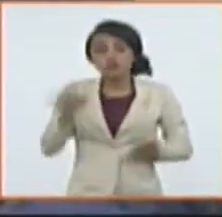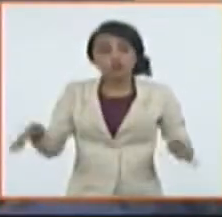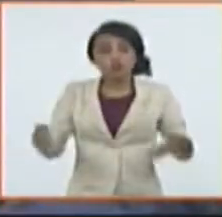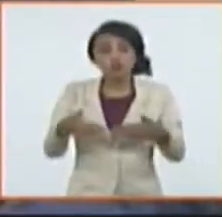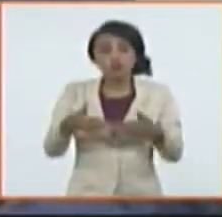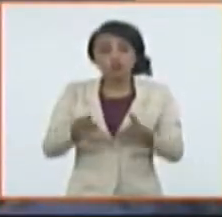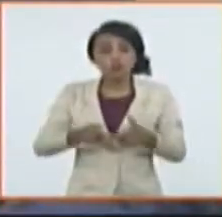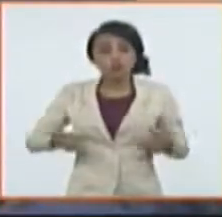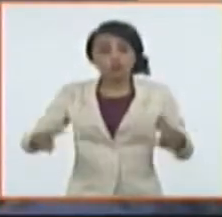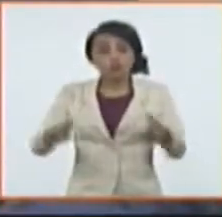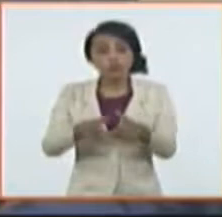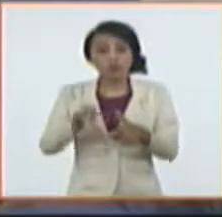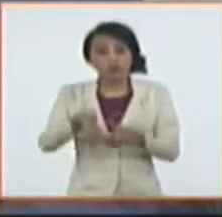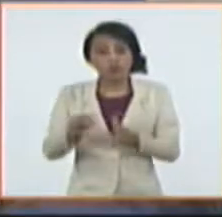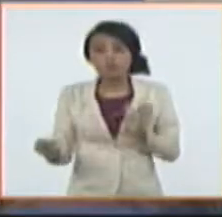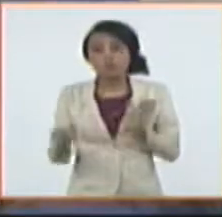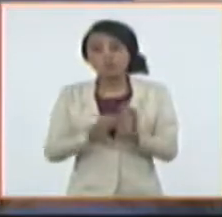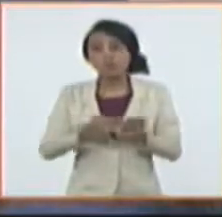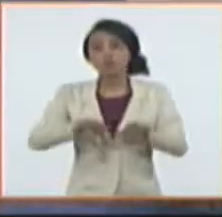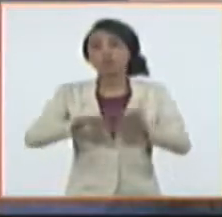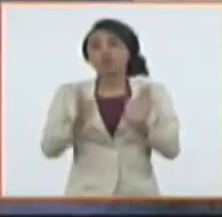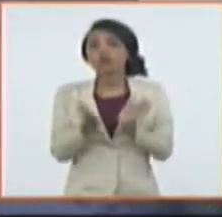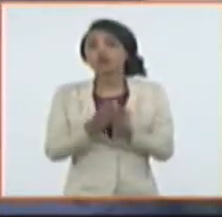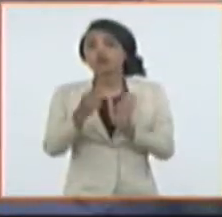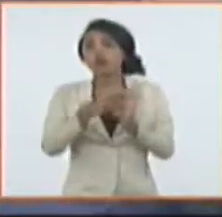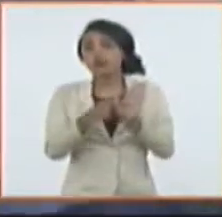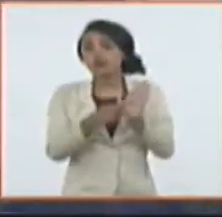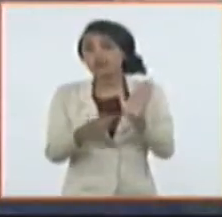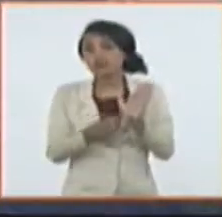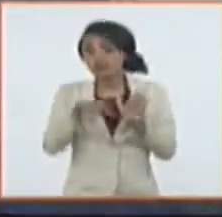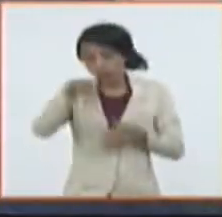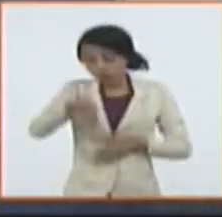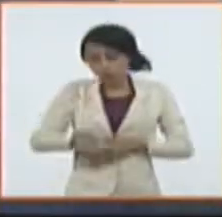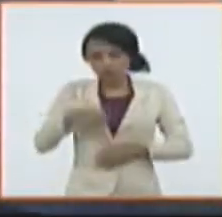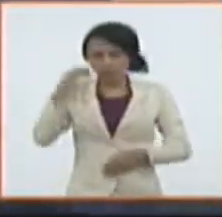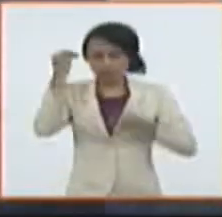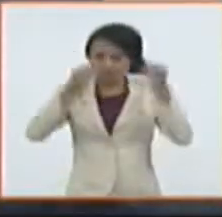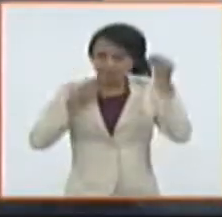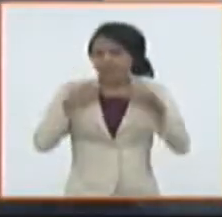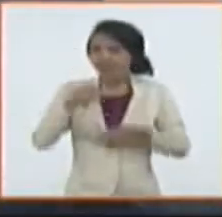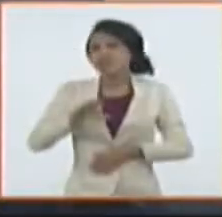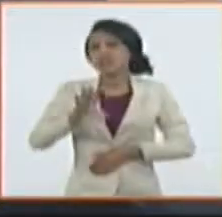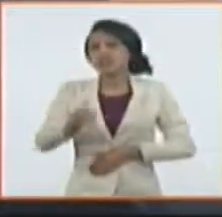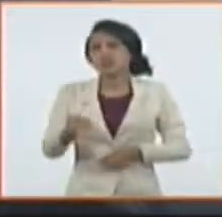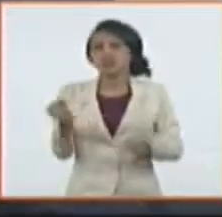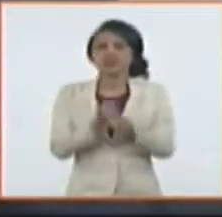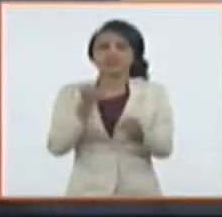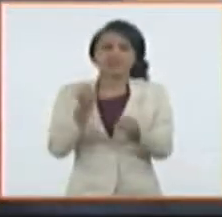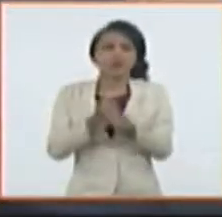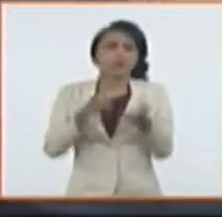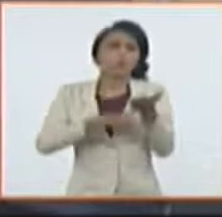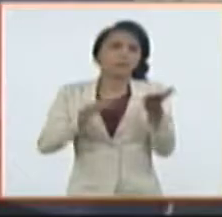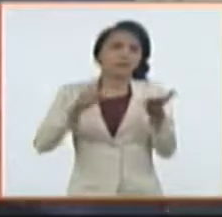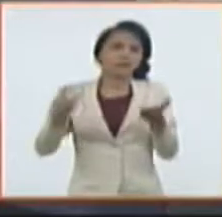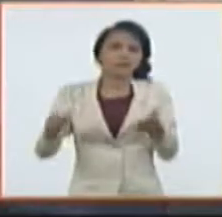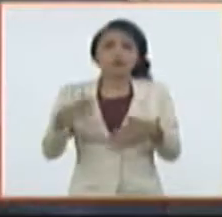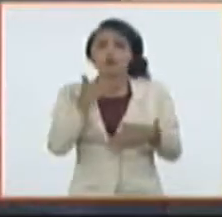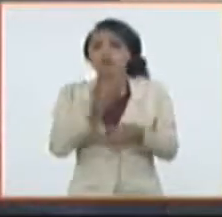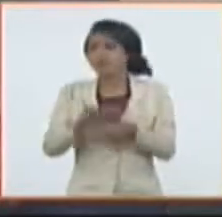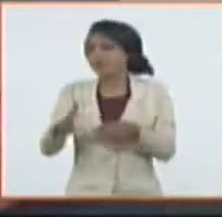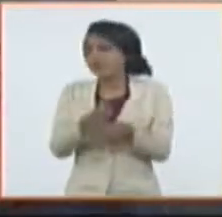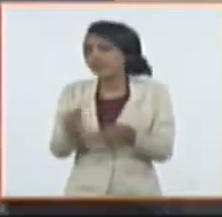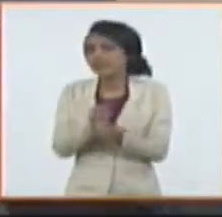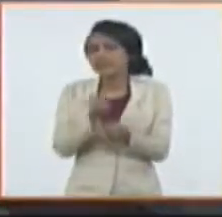los elementos de causa que ahora estamos analizando. Se habló del trabajo del partido, de cómo hay que dinamizar el trabajo de los núcleos, se habló